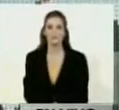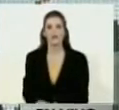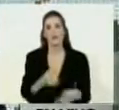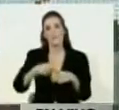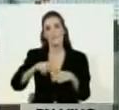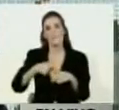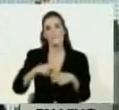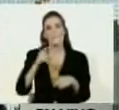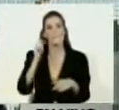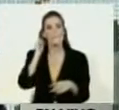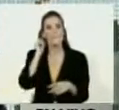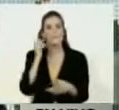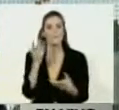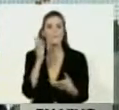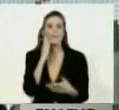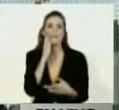prima.